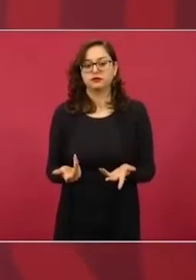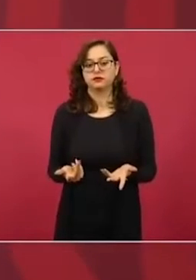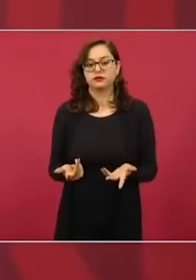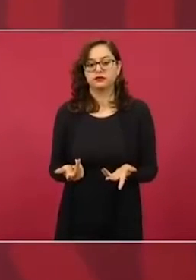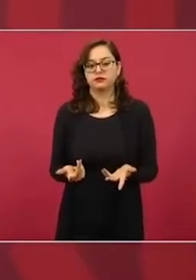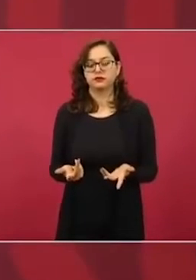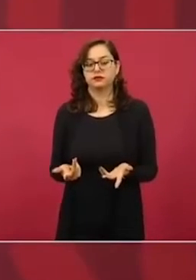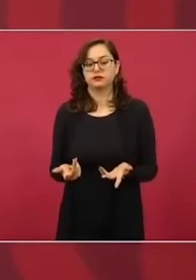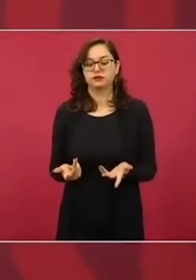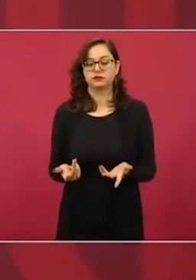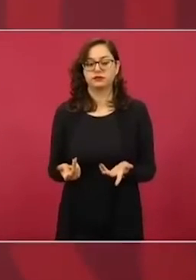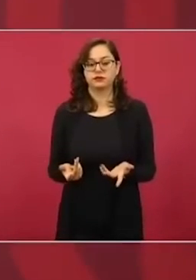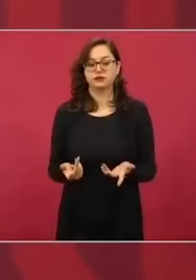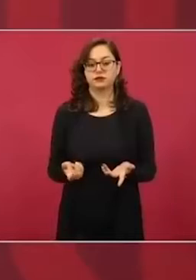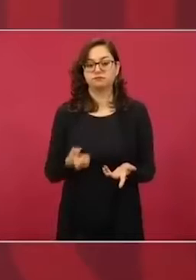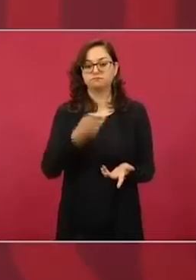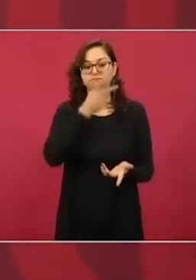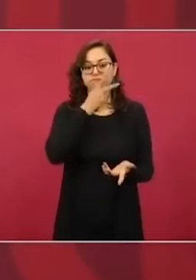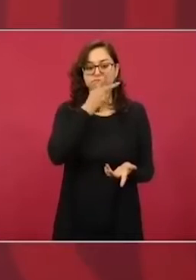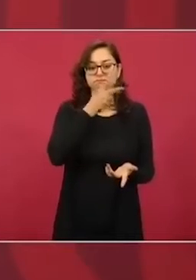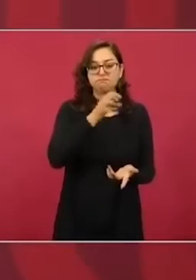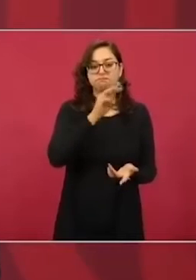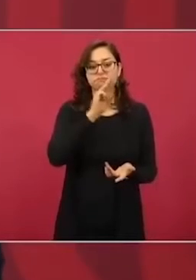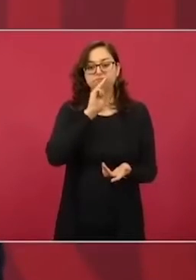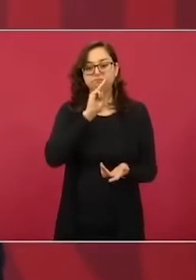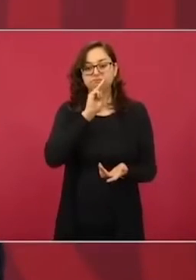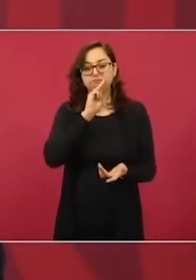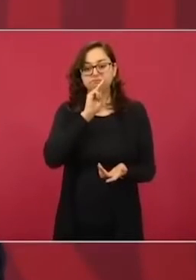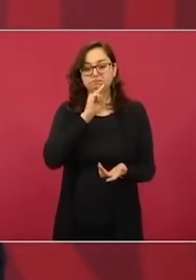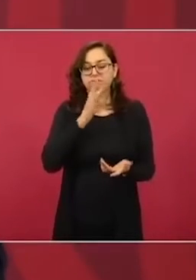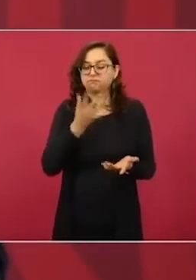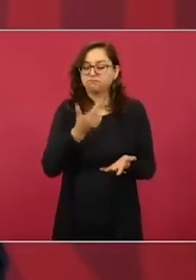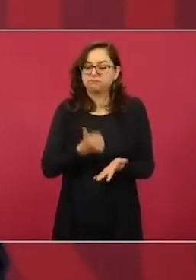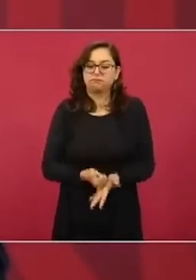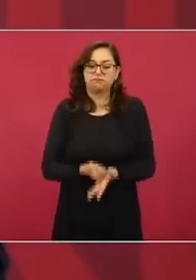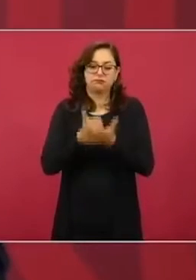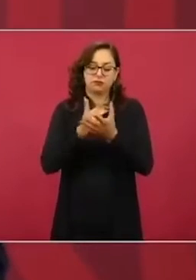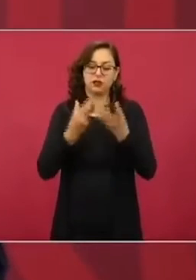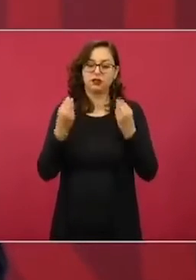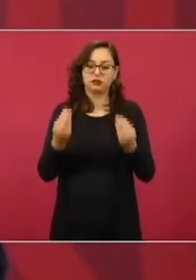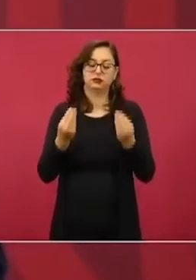padres, los papás, las mamás, nos ayudan mucho.